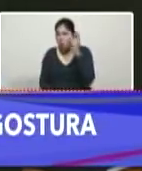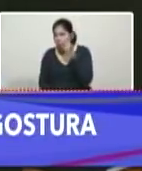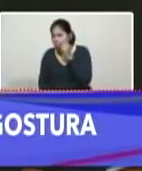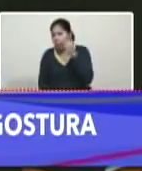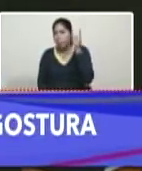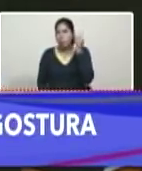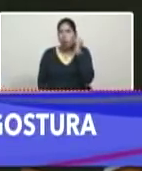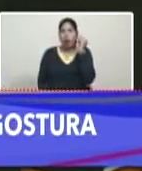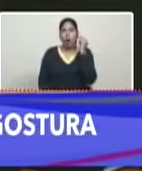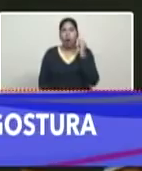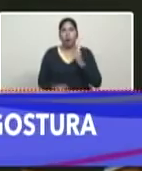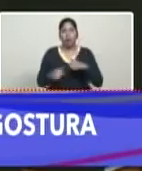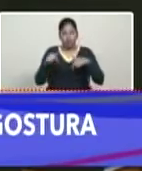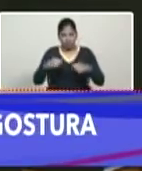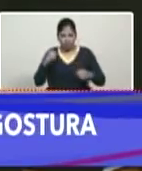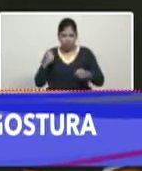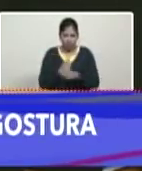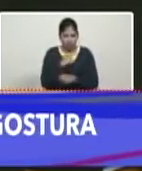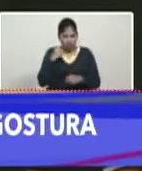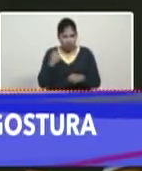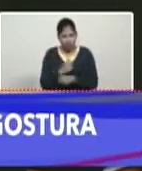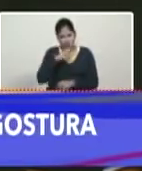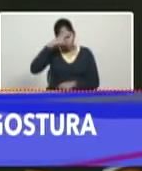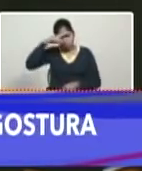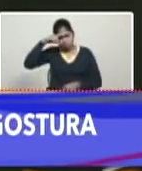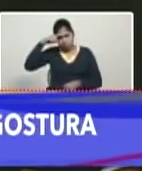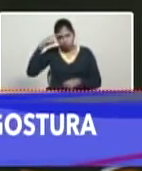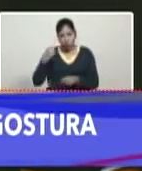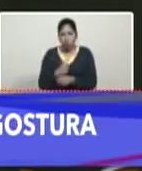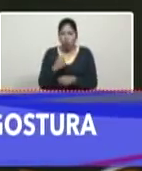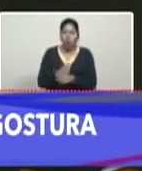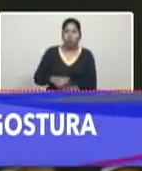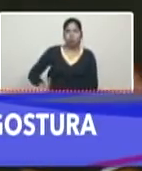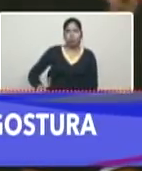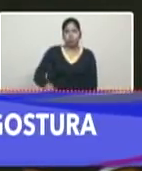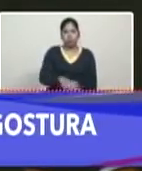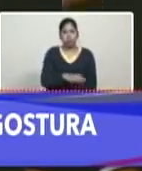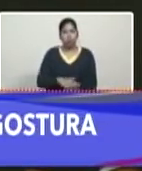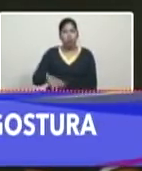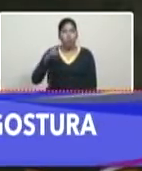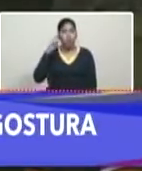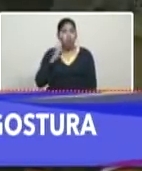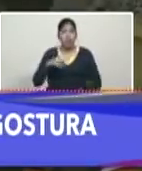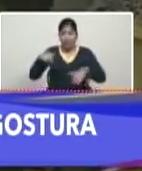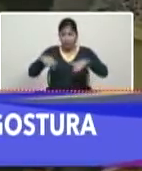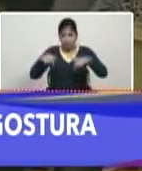hombre laborioso, productivo de esta región guayanesa. Aquí echó